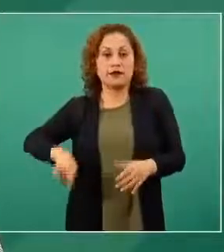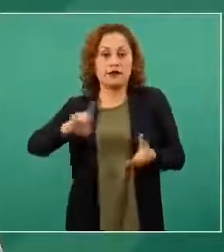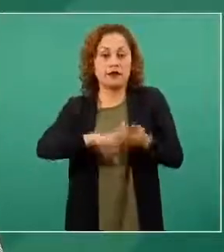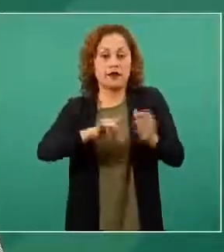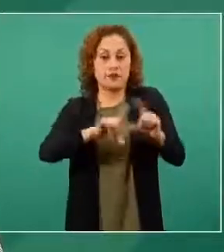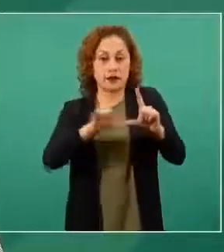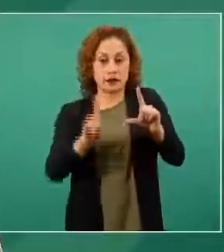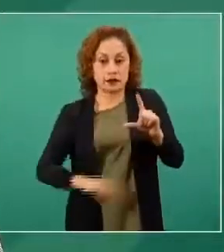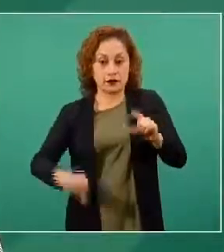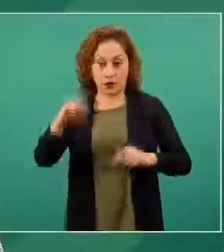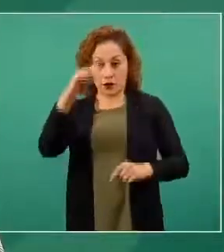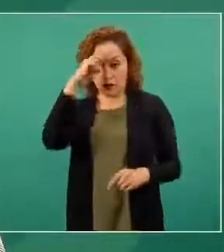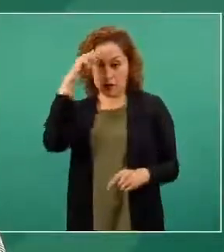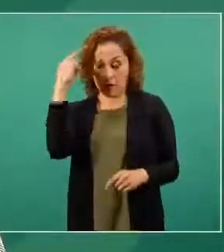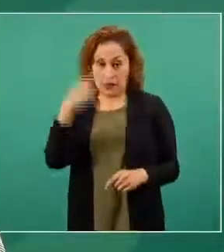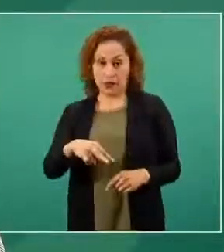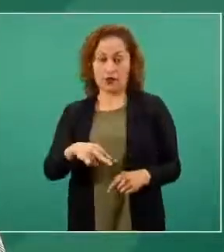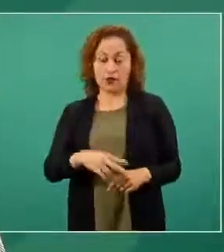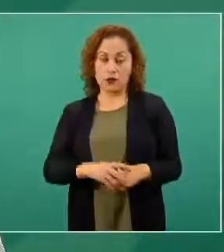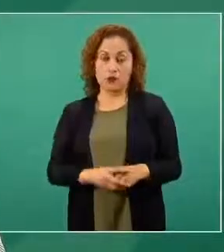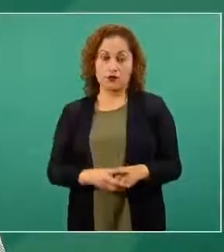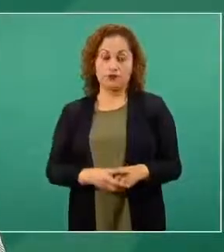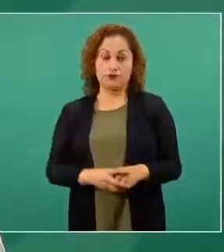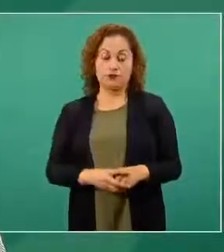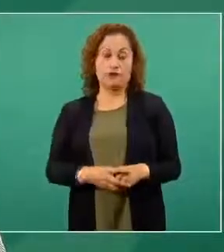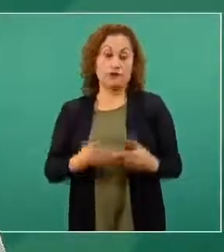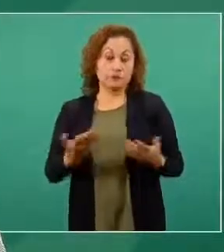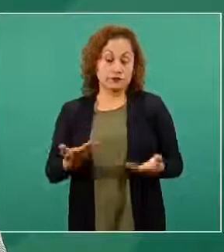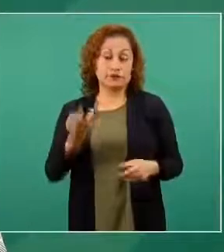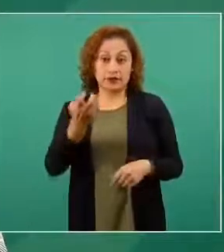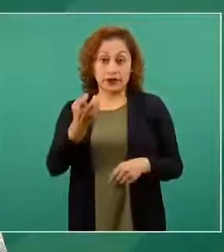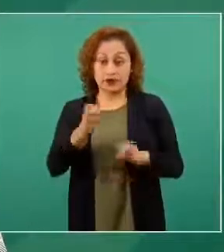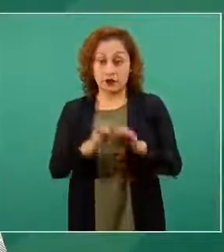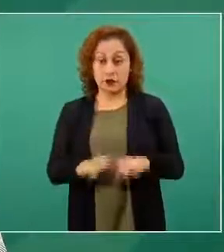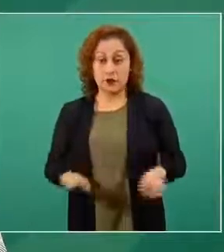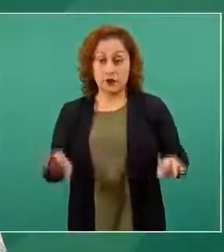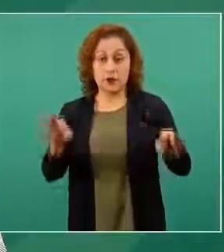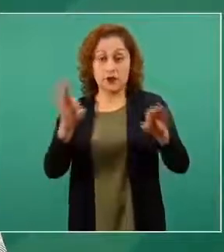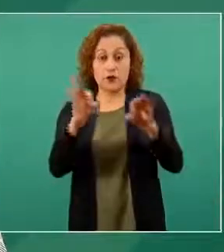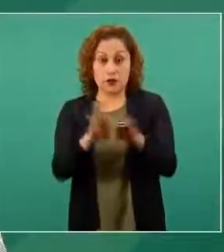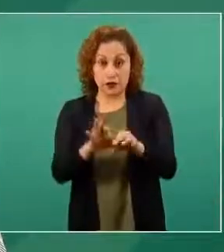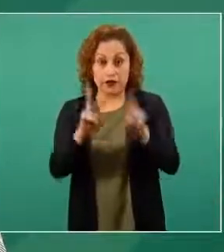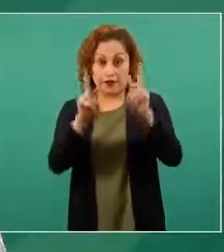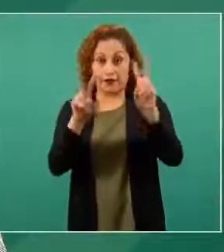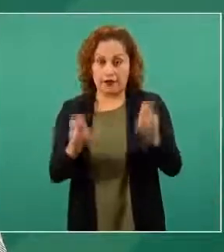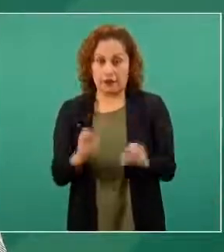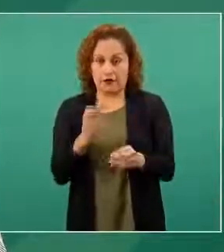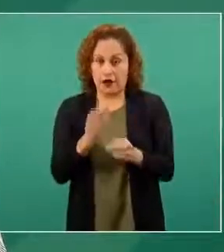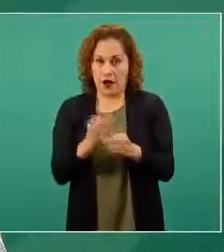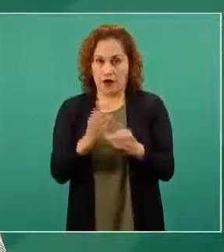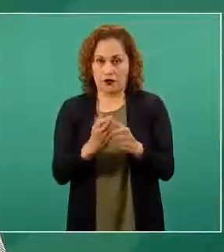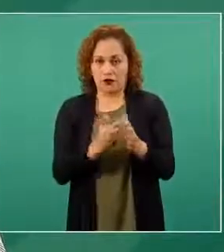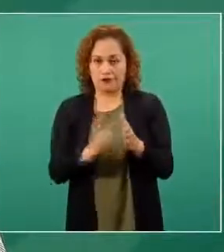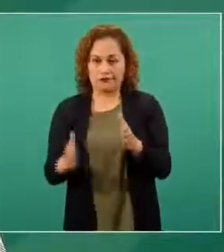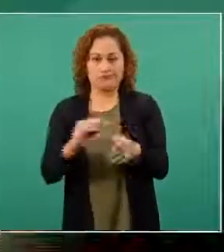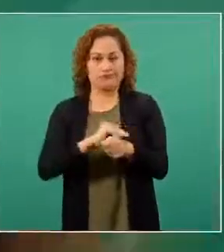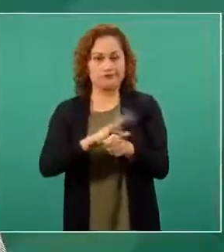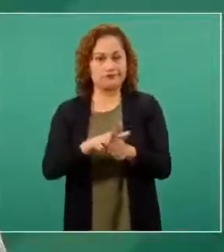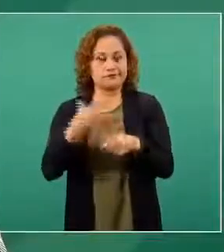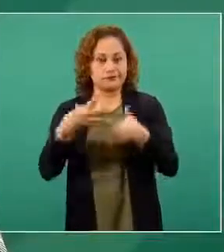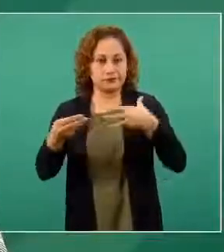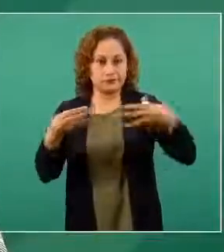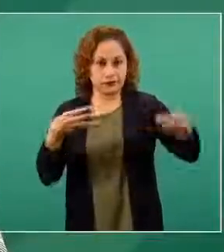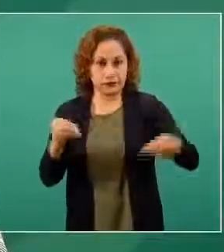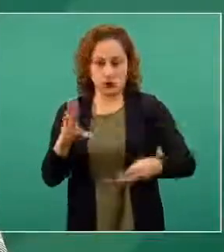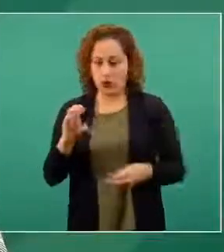en materia de telemedicina, ¿no? Esto es sumamente importante, sobre todo en tiempos de la pandemia de COVID-19,